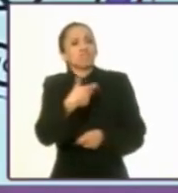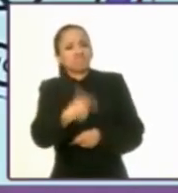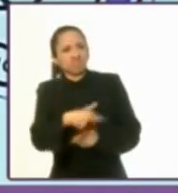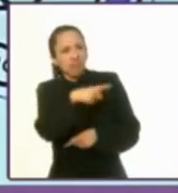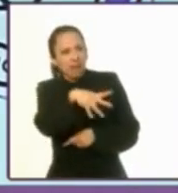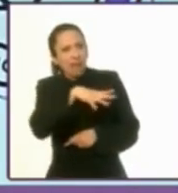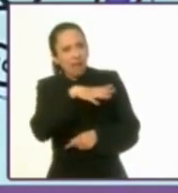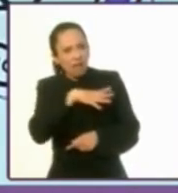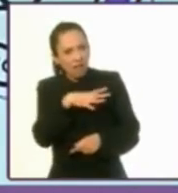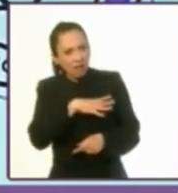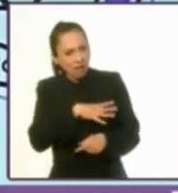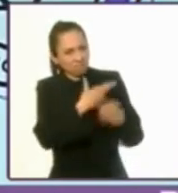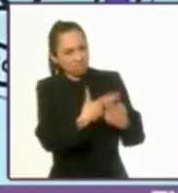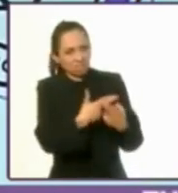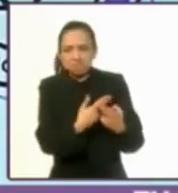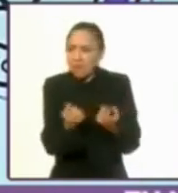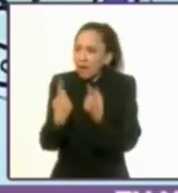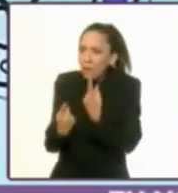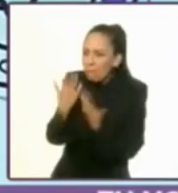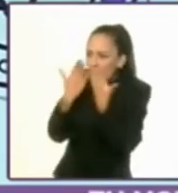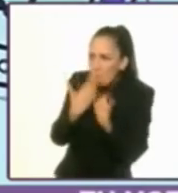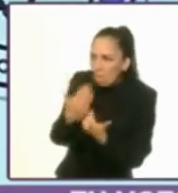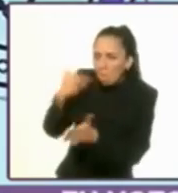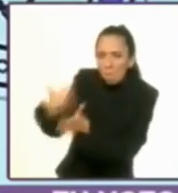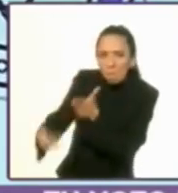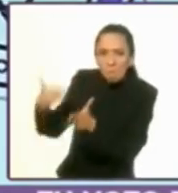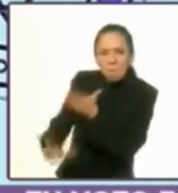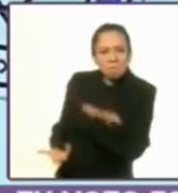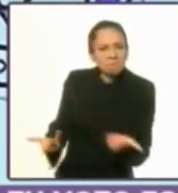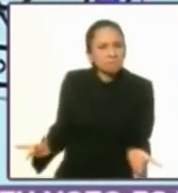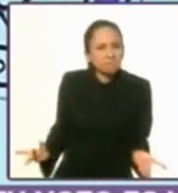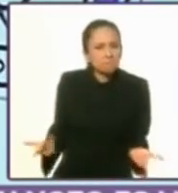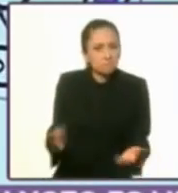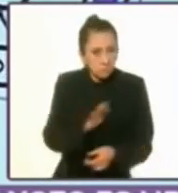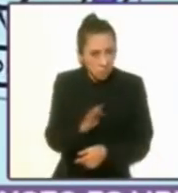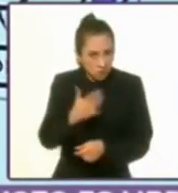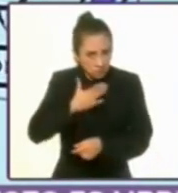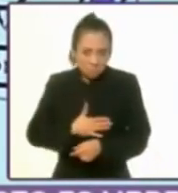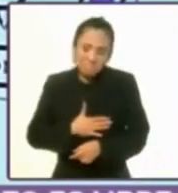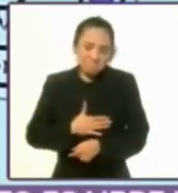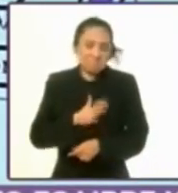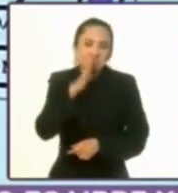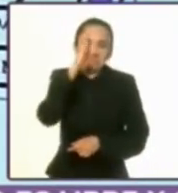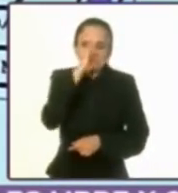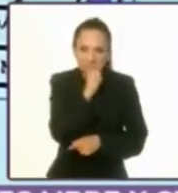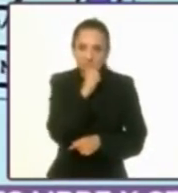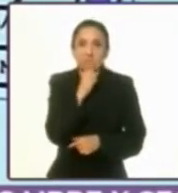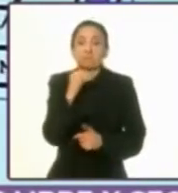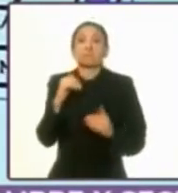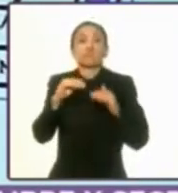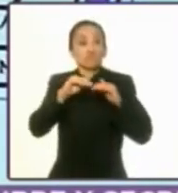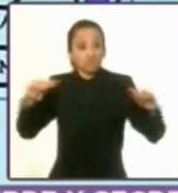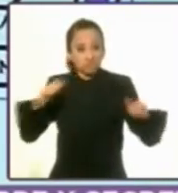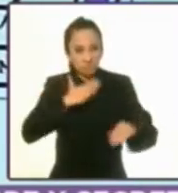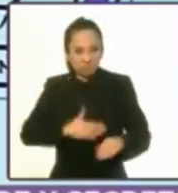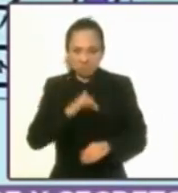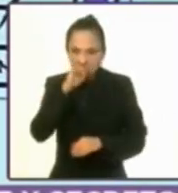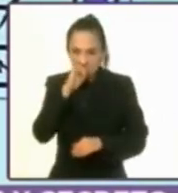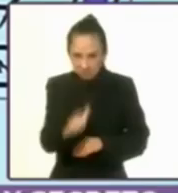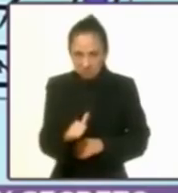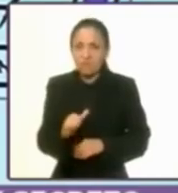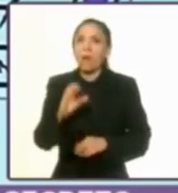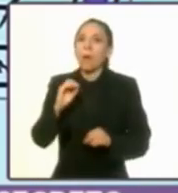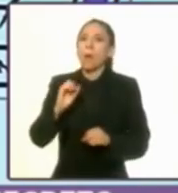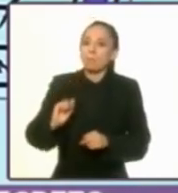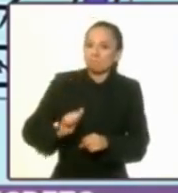nada no hay posibilidades de que exista justicia de que existe equidad de que existan oportunidades para todos es